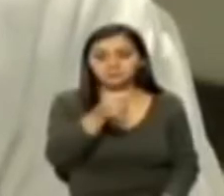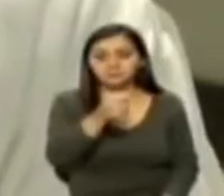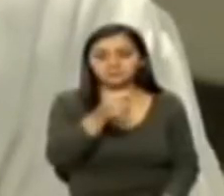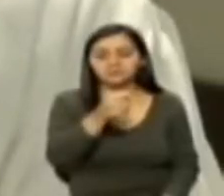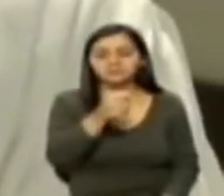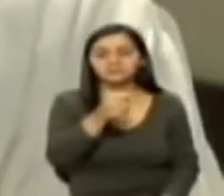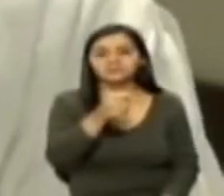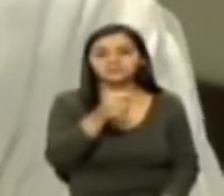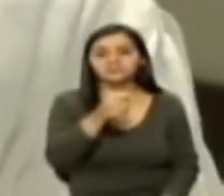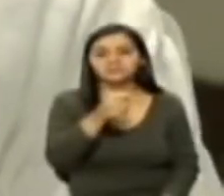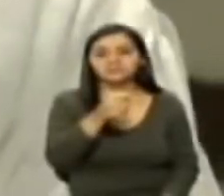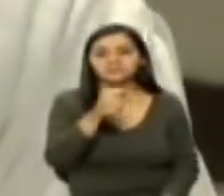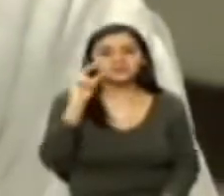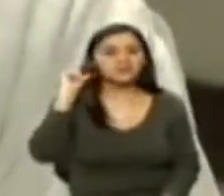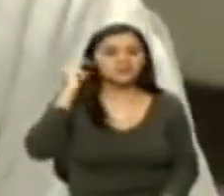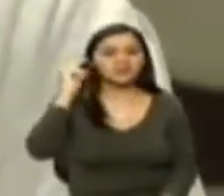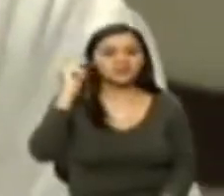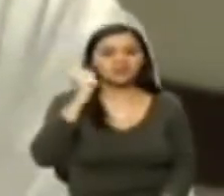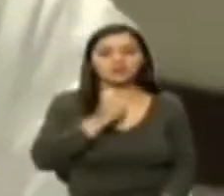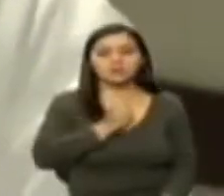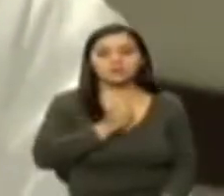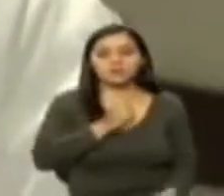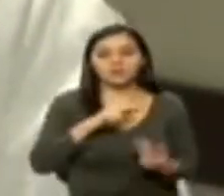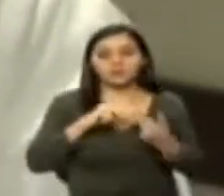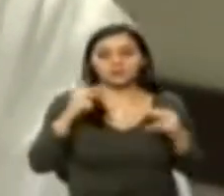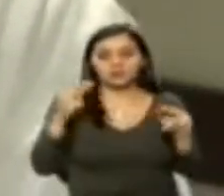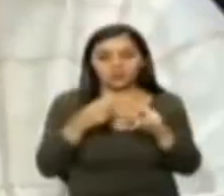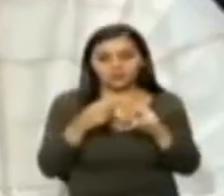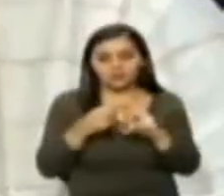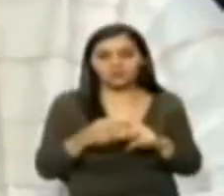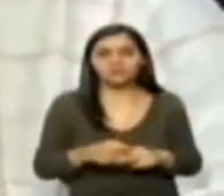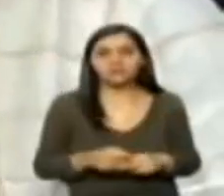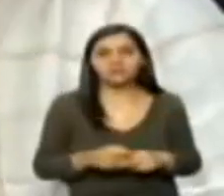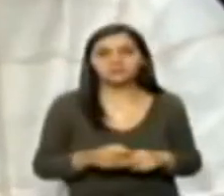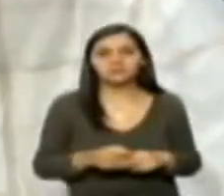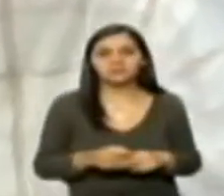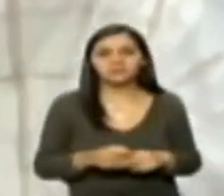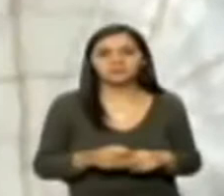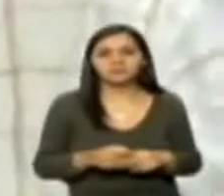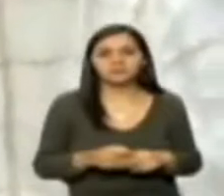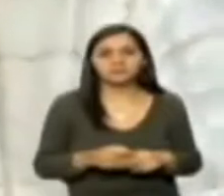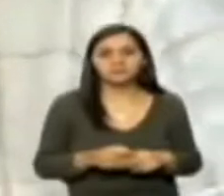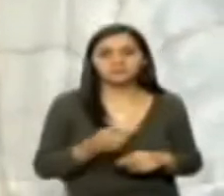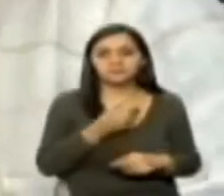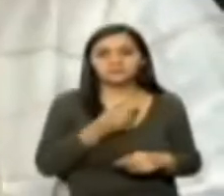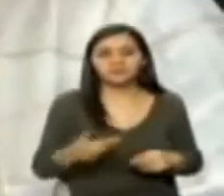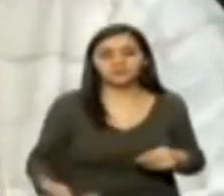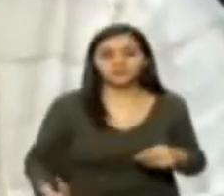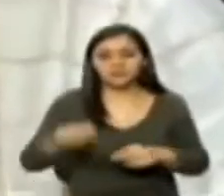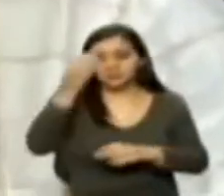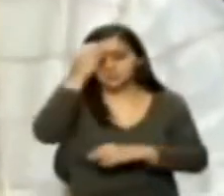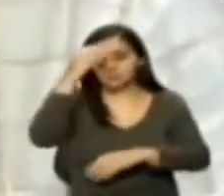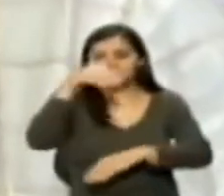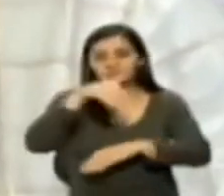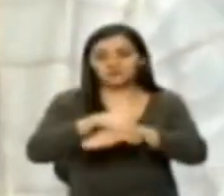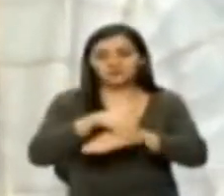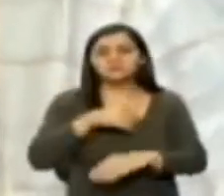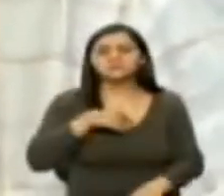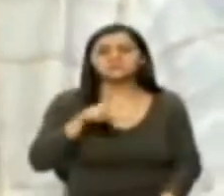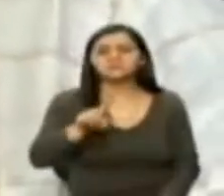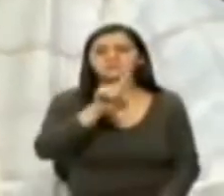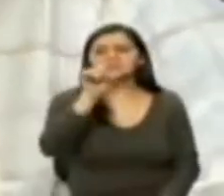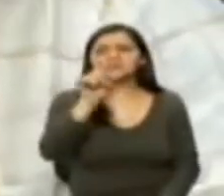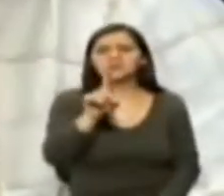su interrogante. Viene por Radio Mía Regional. Adelante, Alejandro. Señor presidente, buenas tardes. La pregunta hace referencia a